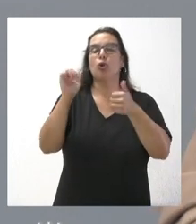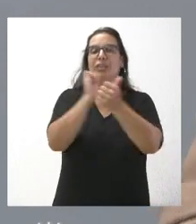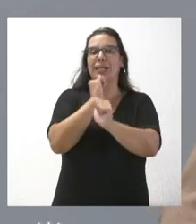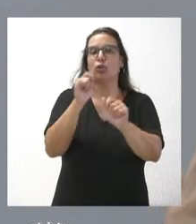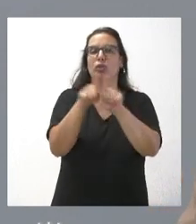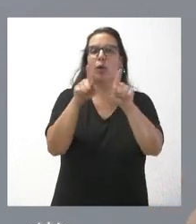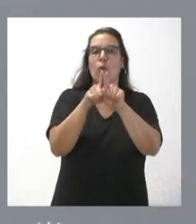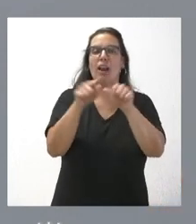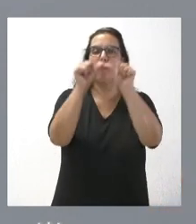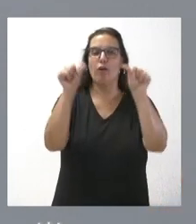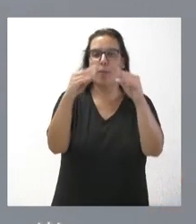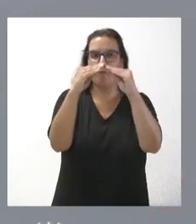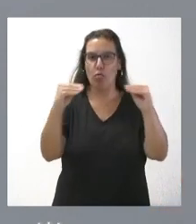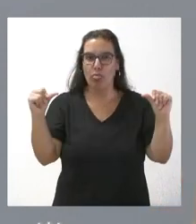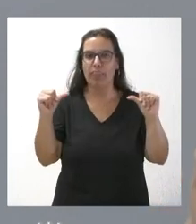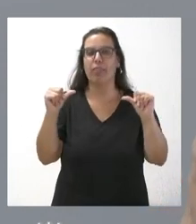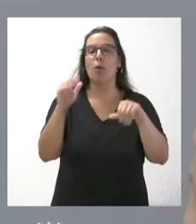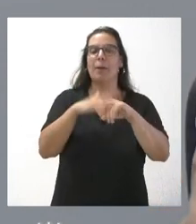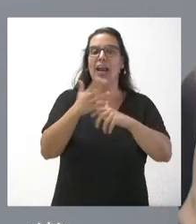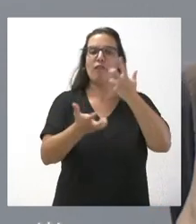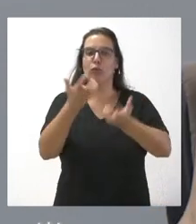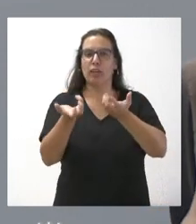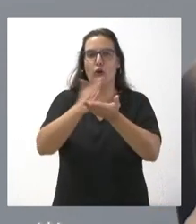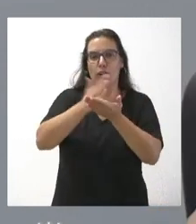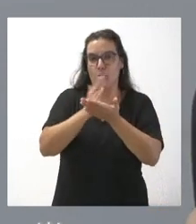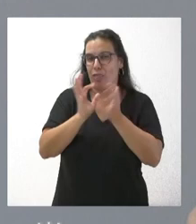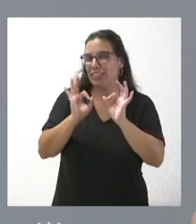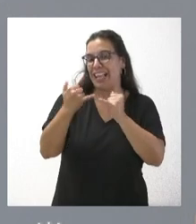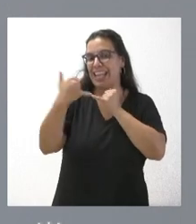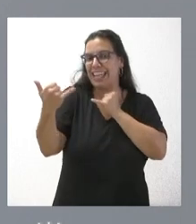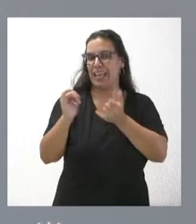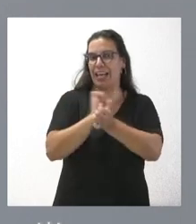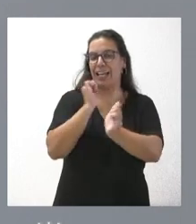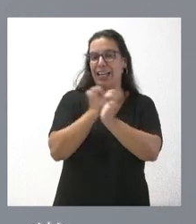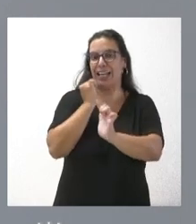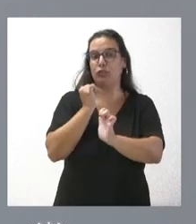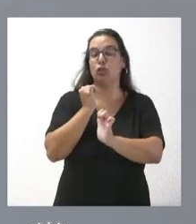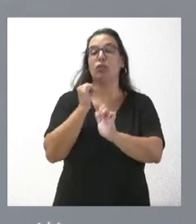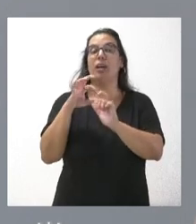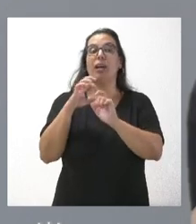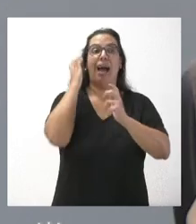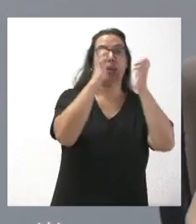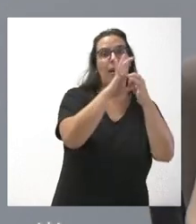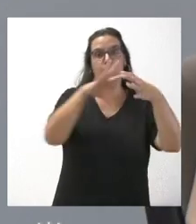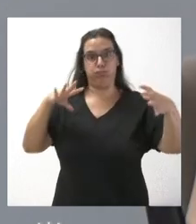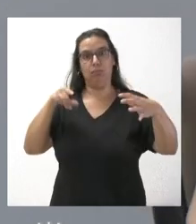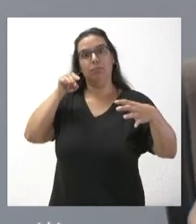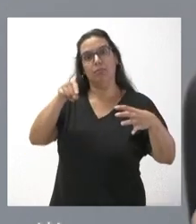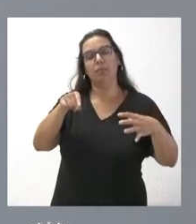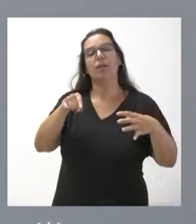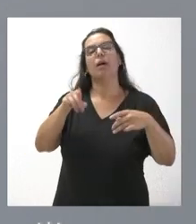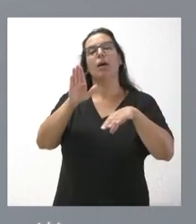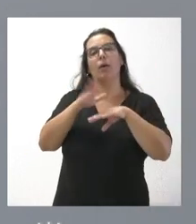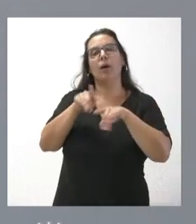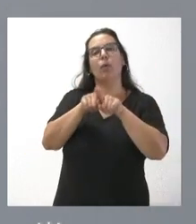especializados para frituras sin rebozados, una nueva línea de quesos veganos que cumplen las características sensoriales del